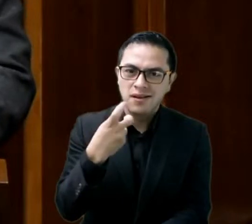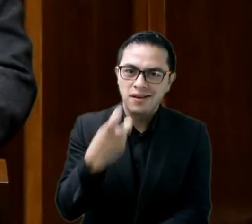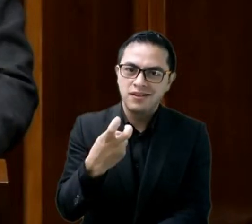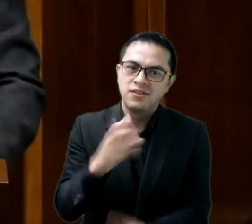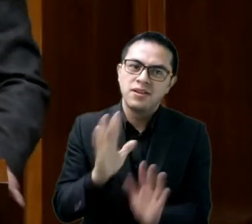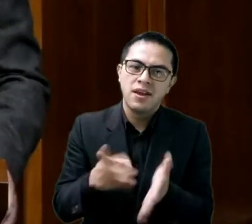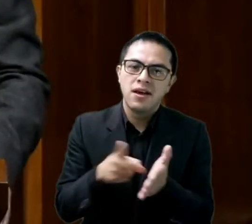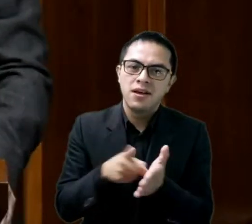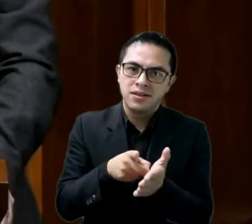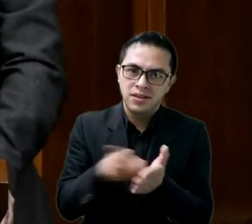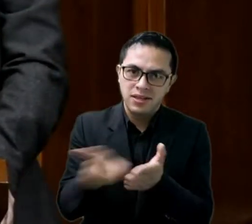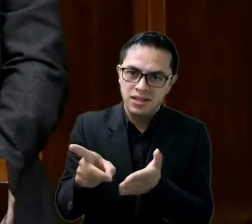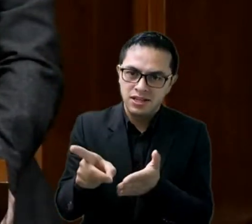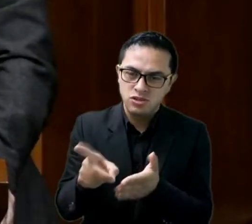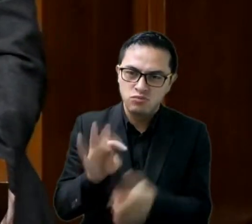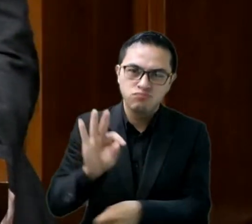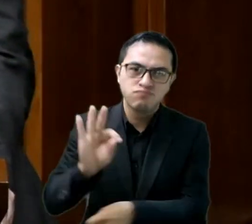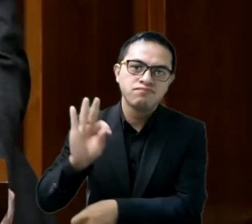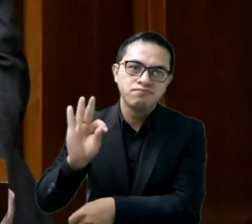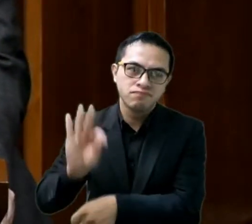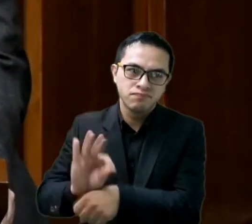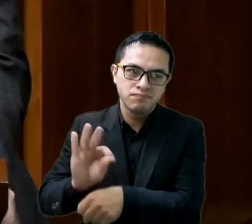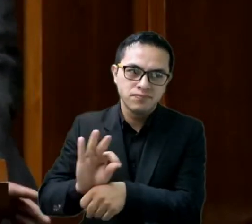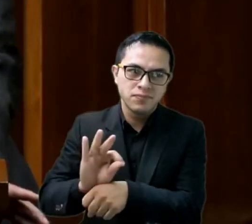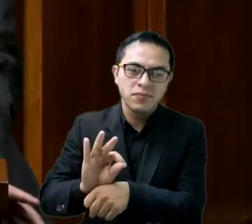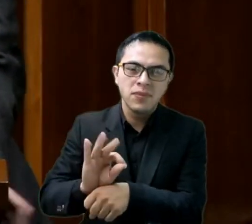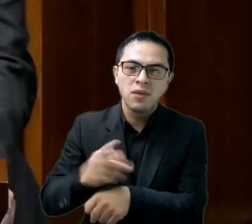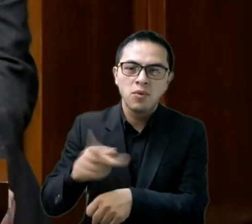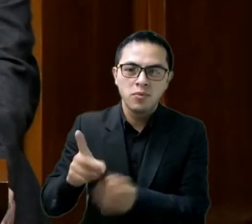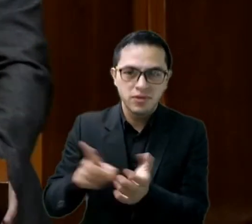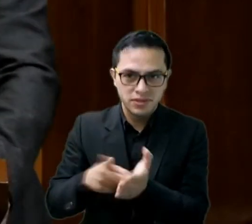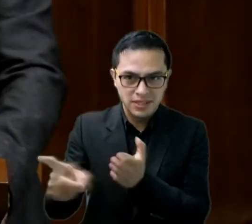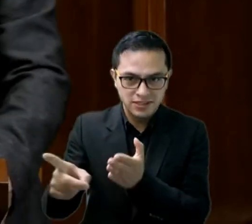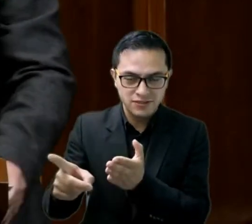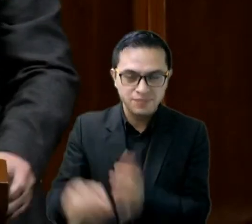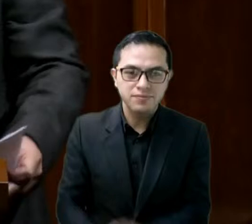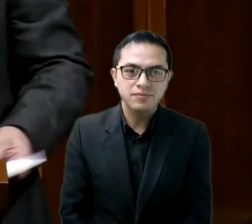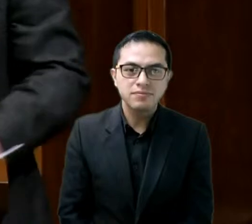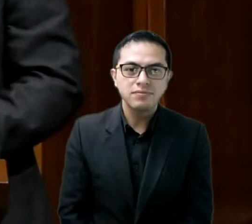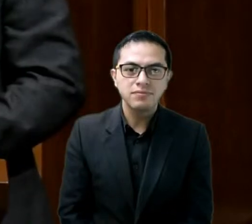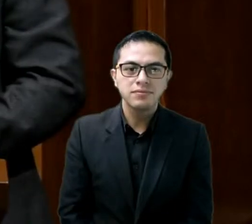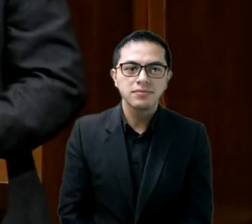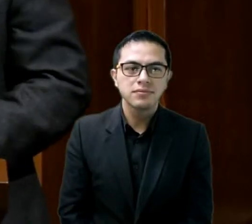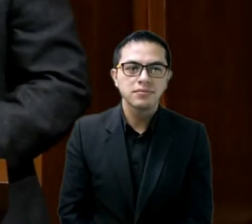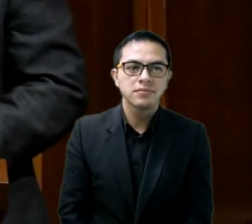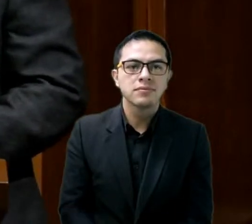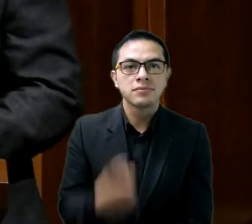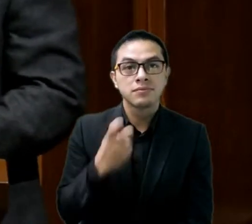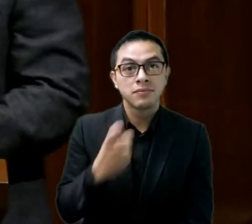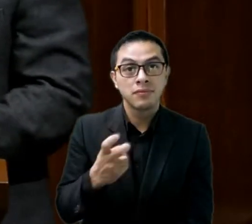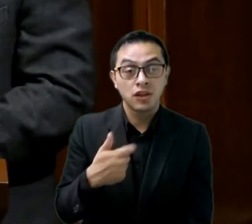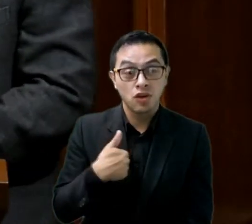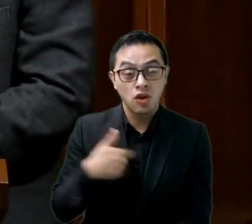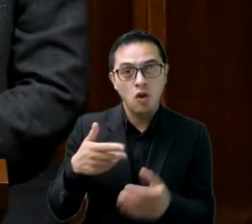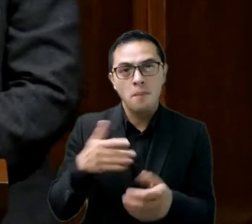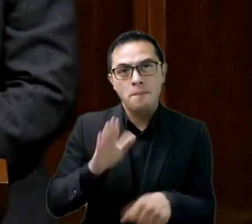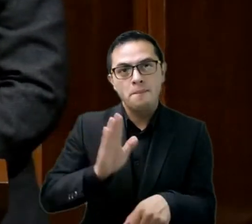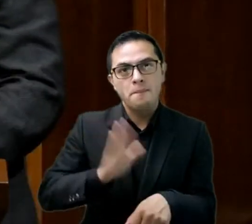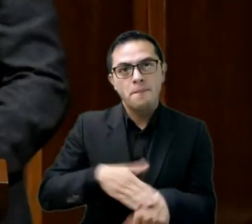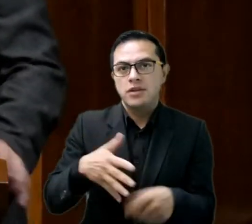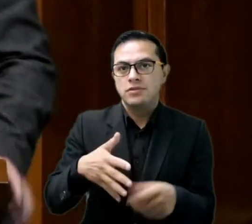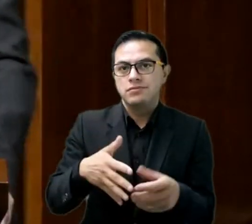a ejercer tus derechos. Por eso yo me ampliaría todavía diciéndote que